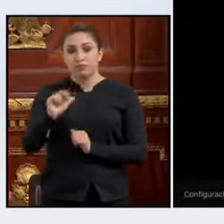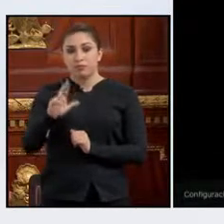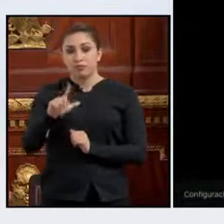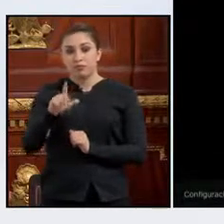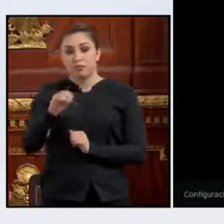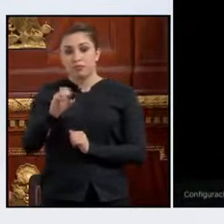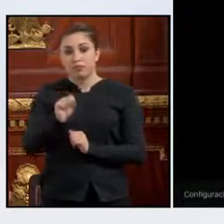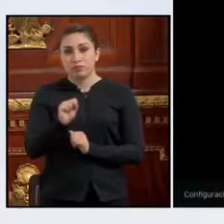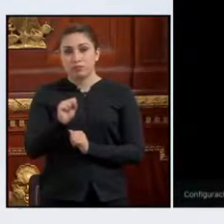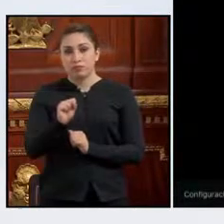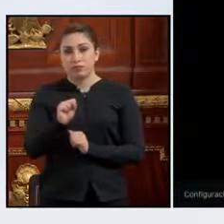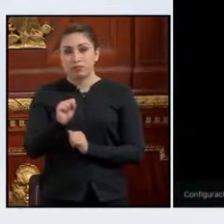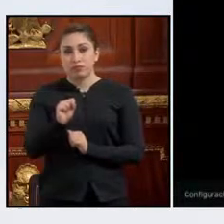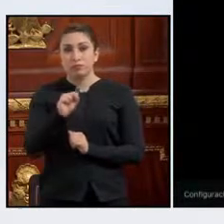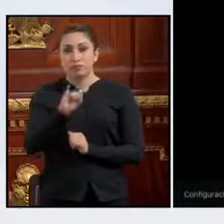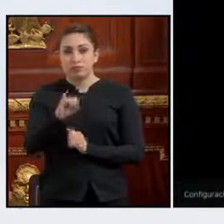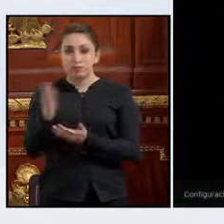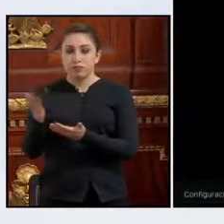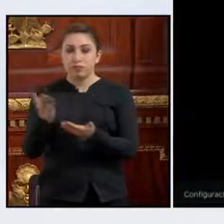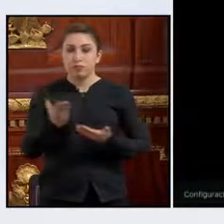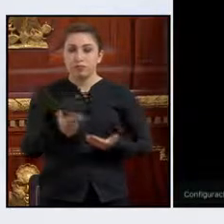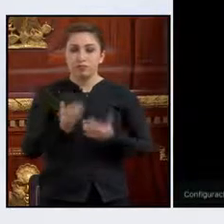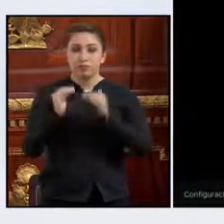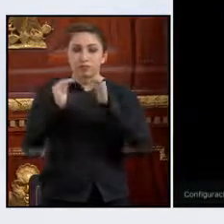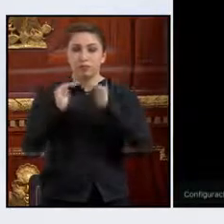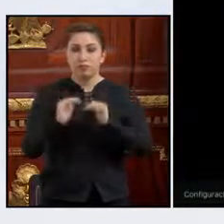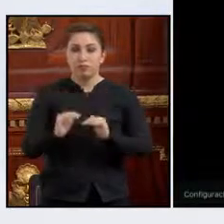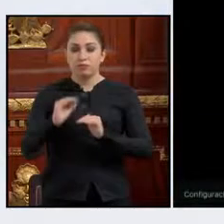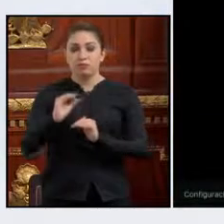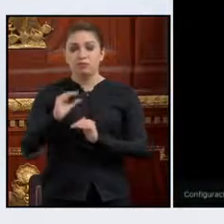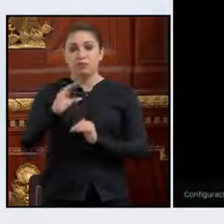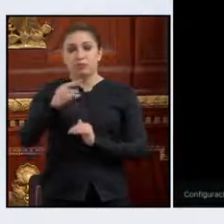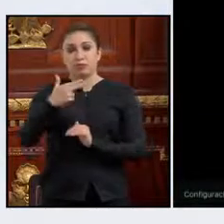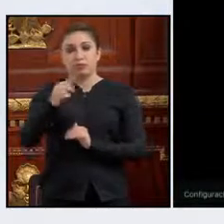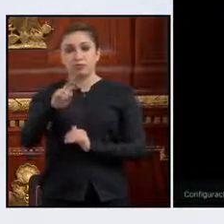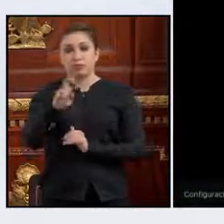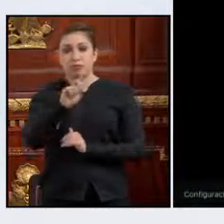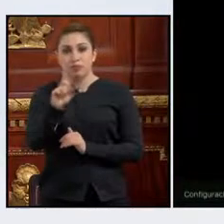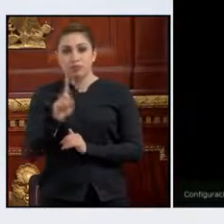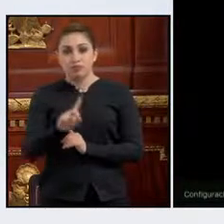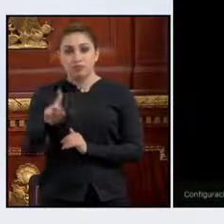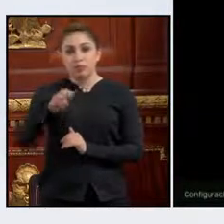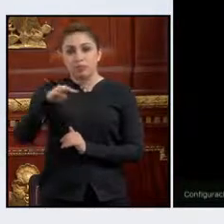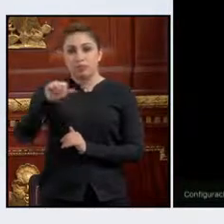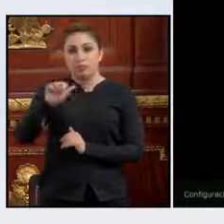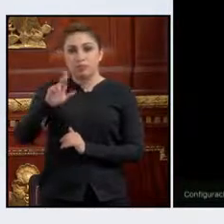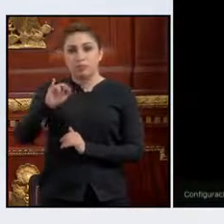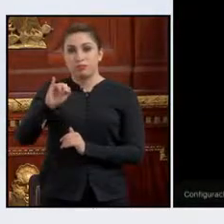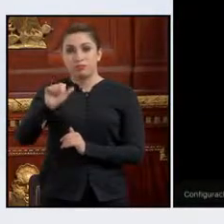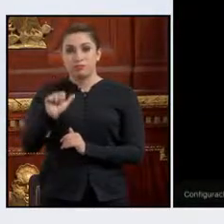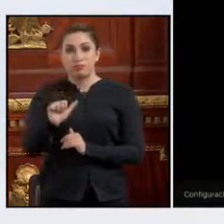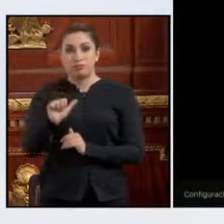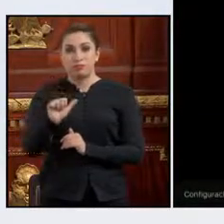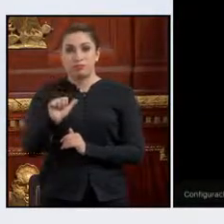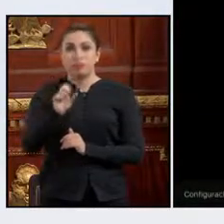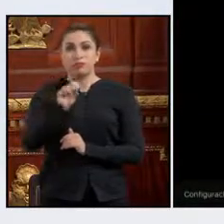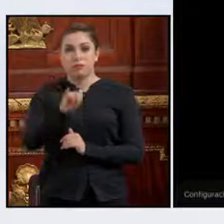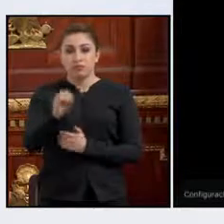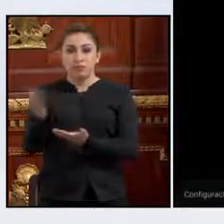Carlos Castillo, presente. Chávez Contreras, María Guadalupe. Guadalupe Chávez, presente.